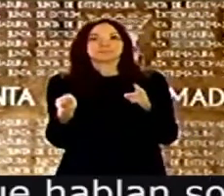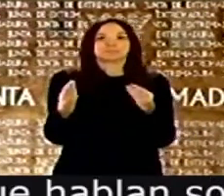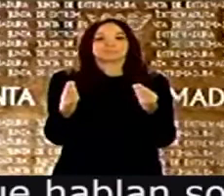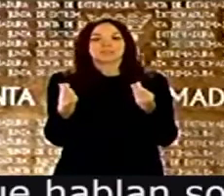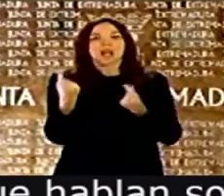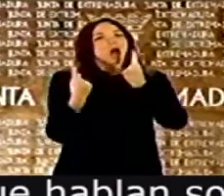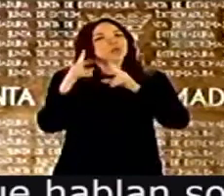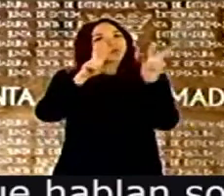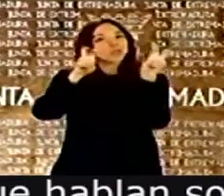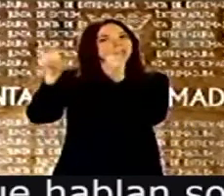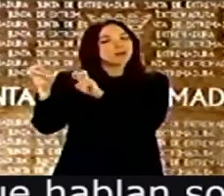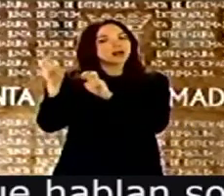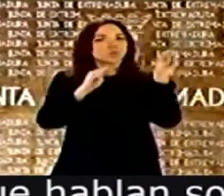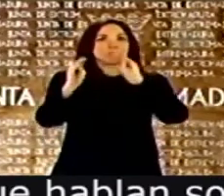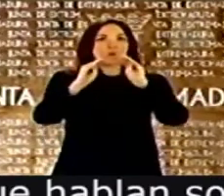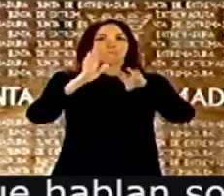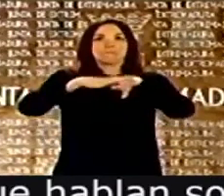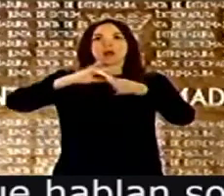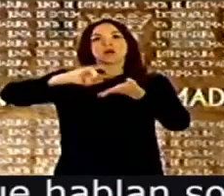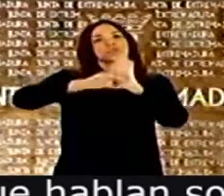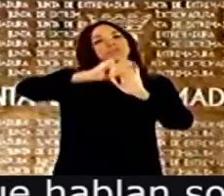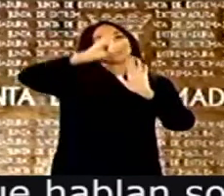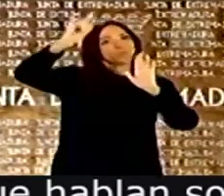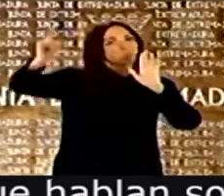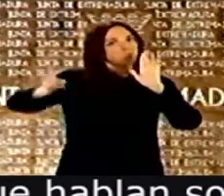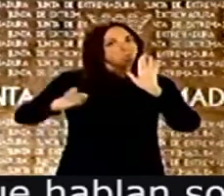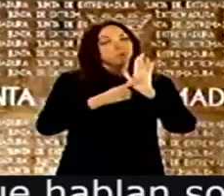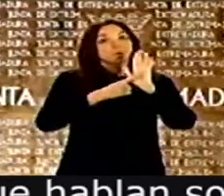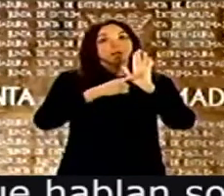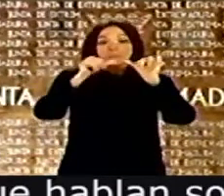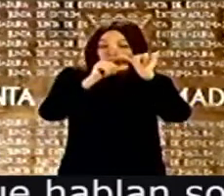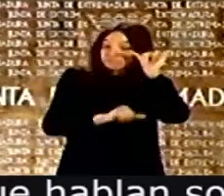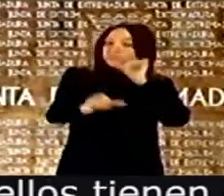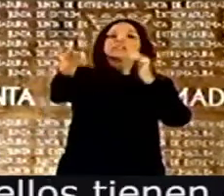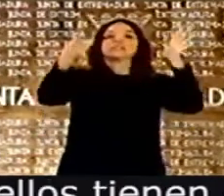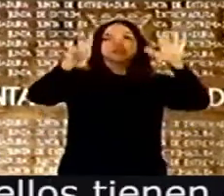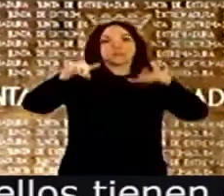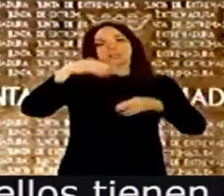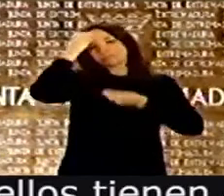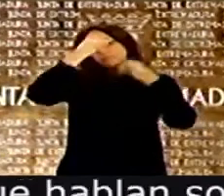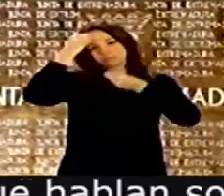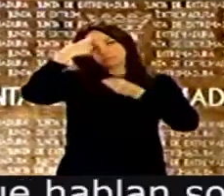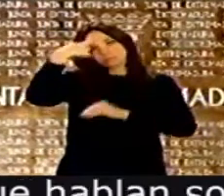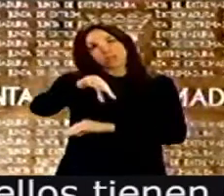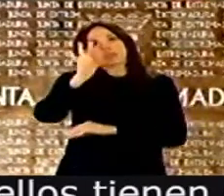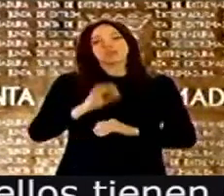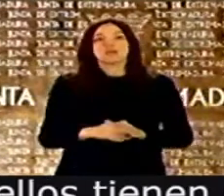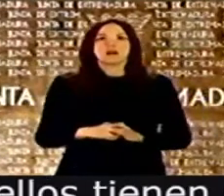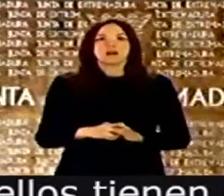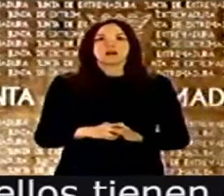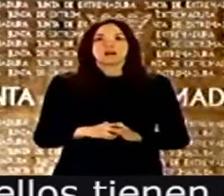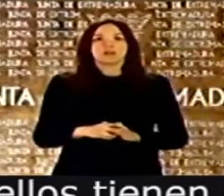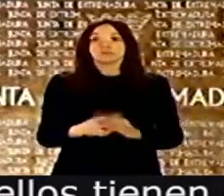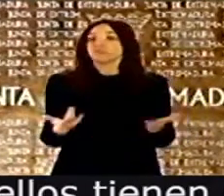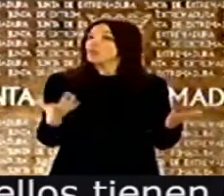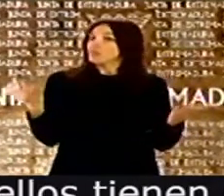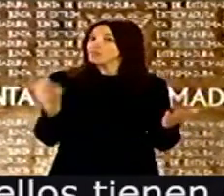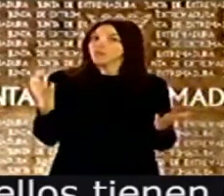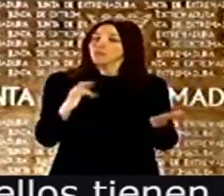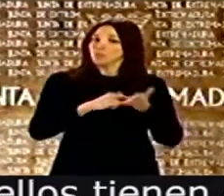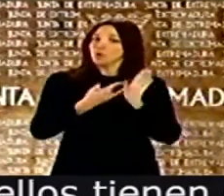cuestiones para que el proyecto pueda estar completo y a partir de ahí la Junta tendrá 6 meses para decidir, ¿no? Yo creo que bien haríamos en darle un tratamiento de